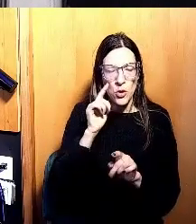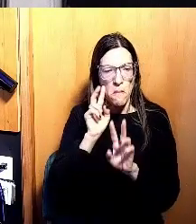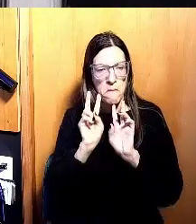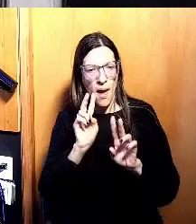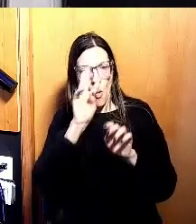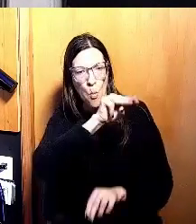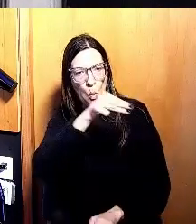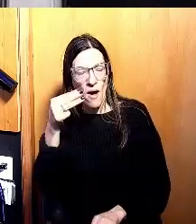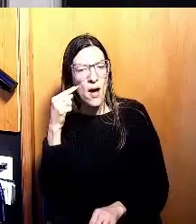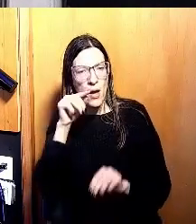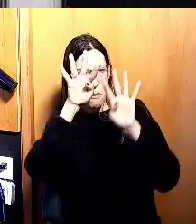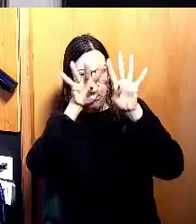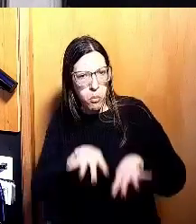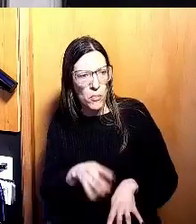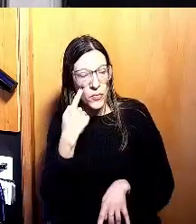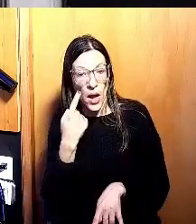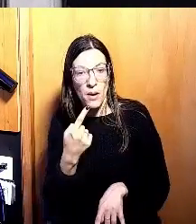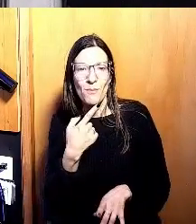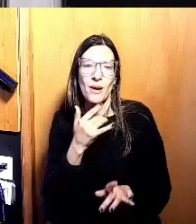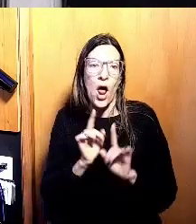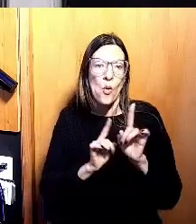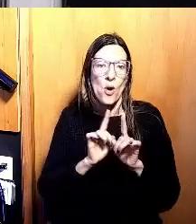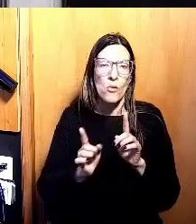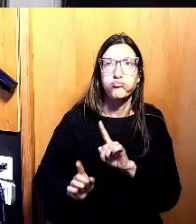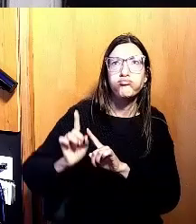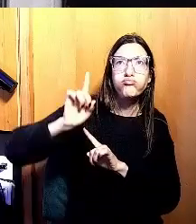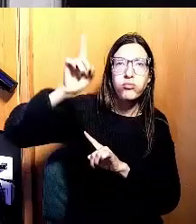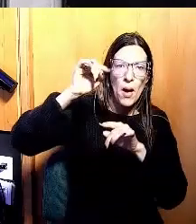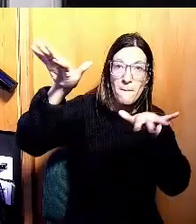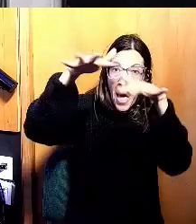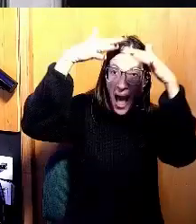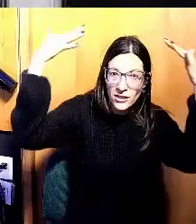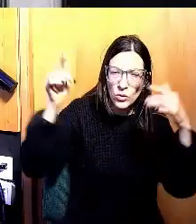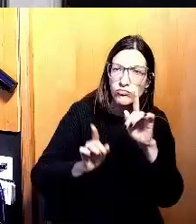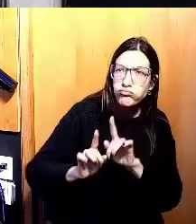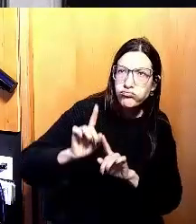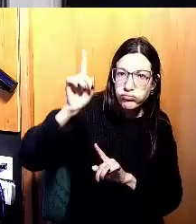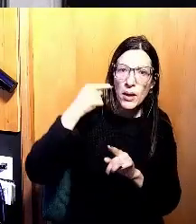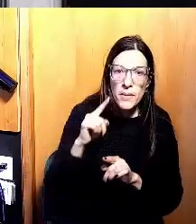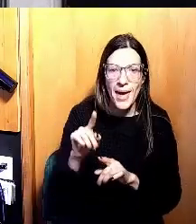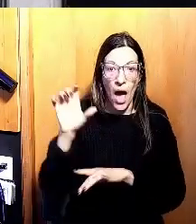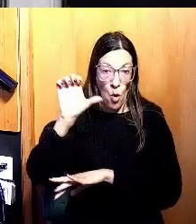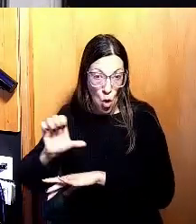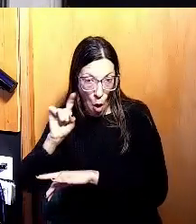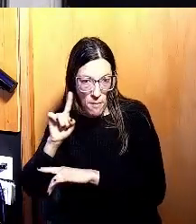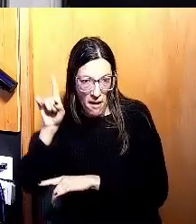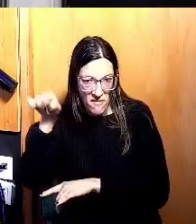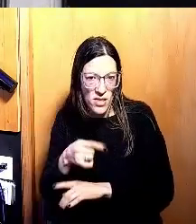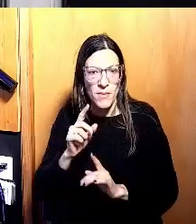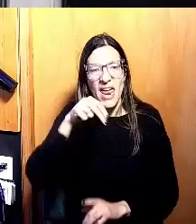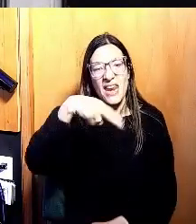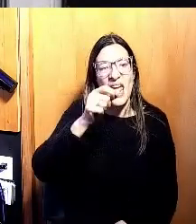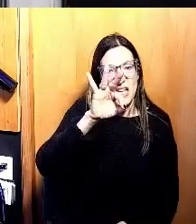muy en especial las espaciales, en ese sentido, sobre todo la europea y la NASA